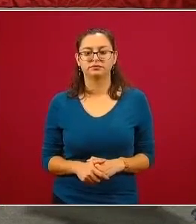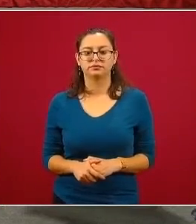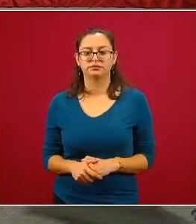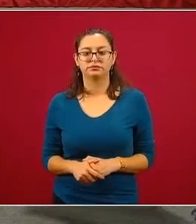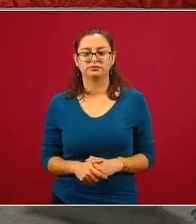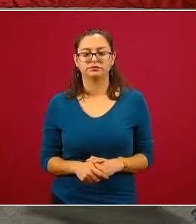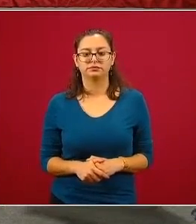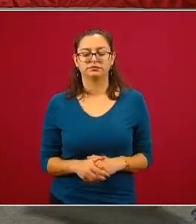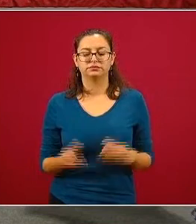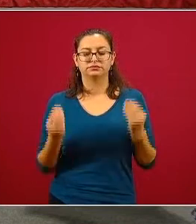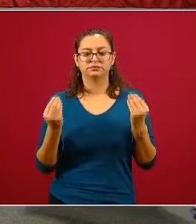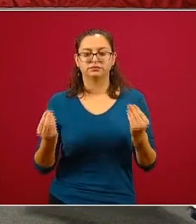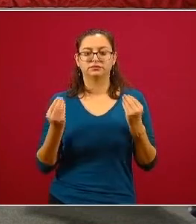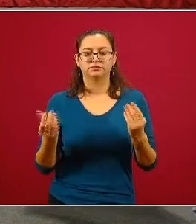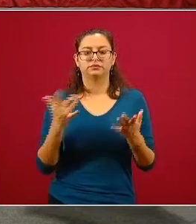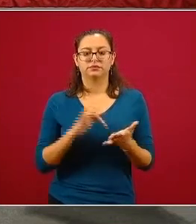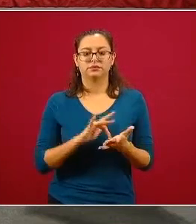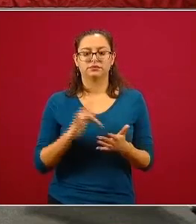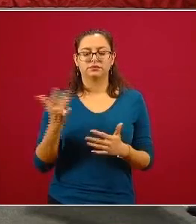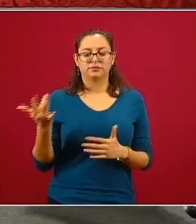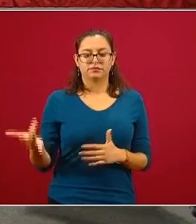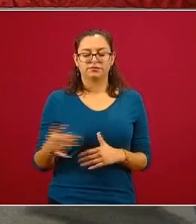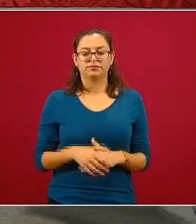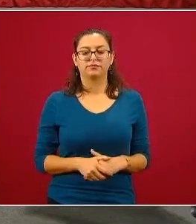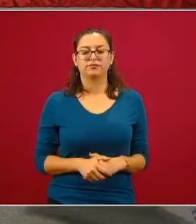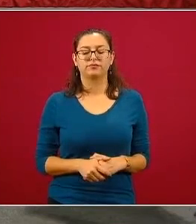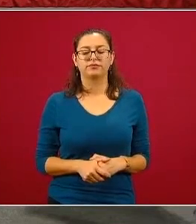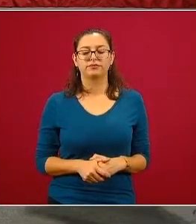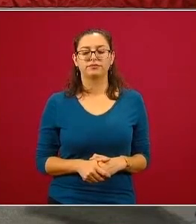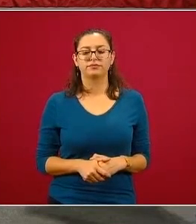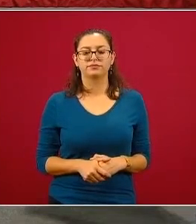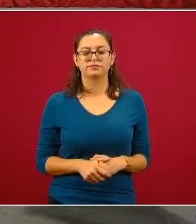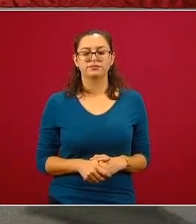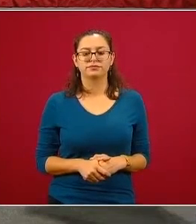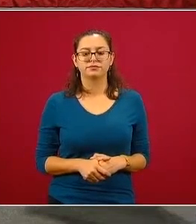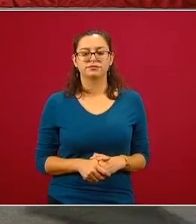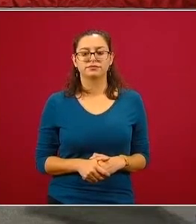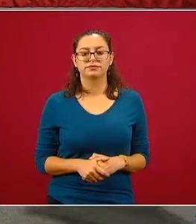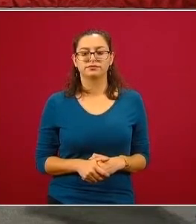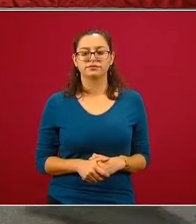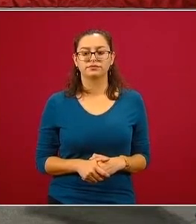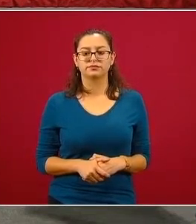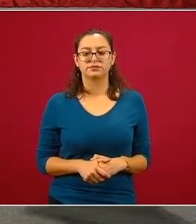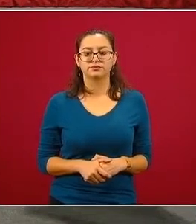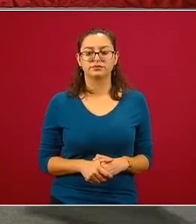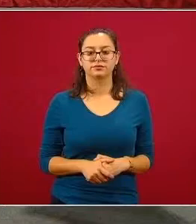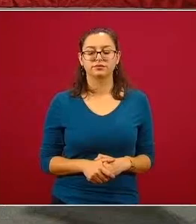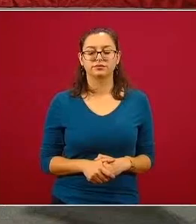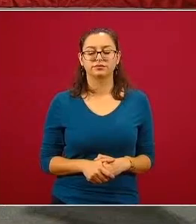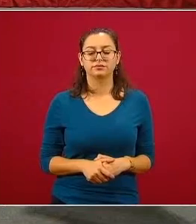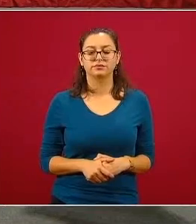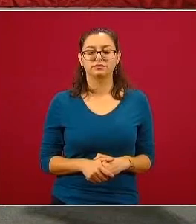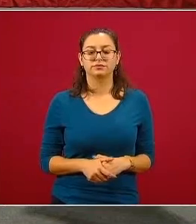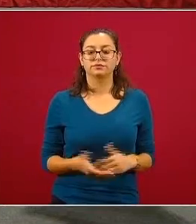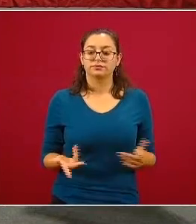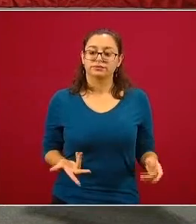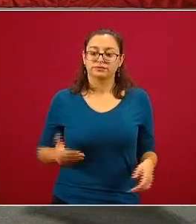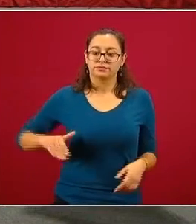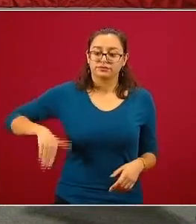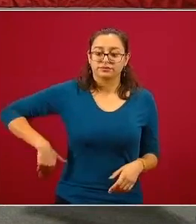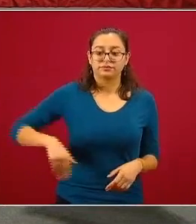Voy a parar de este lado para no tapar las imágenes. Como bien menciona el doctor